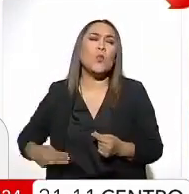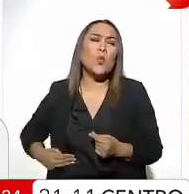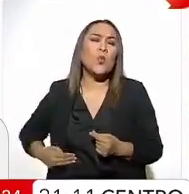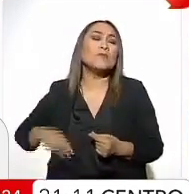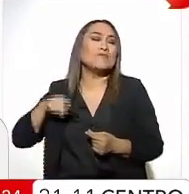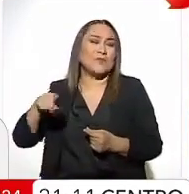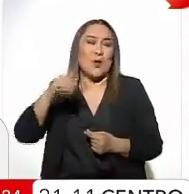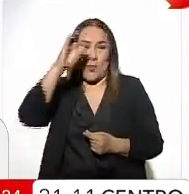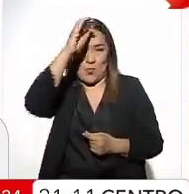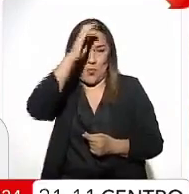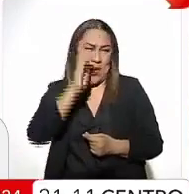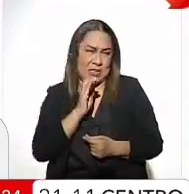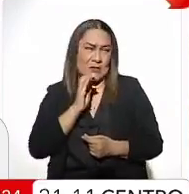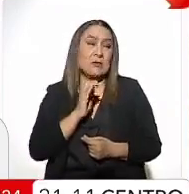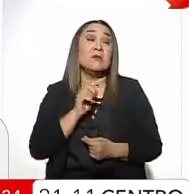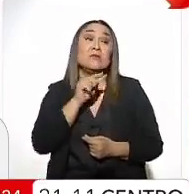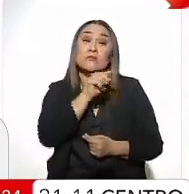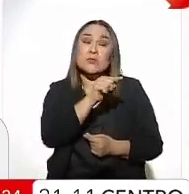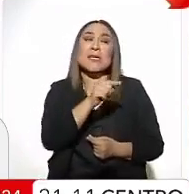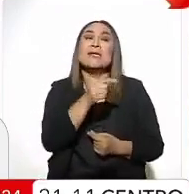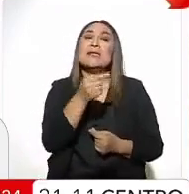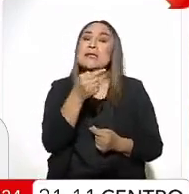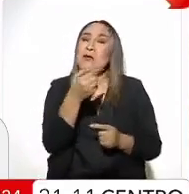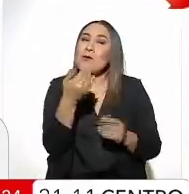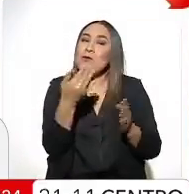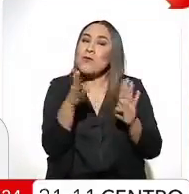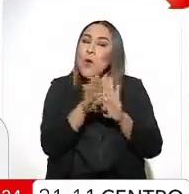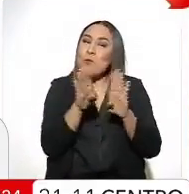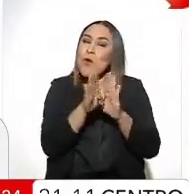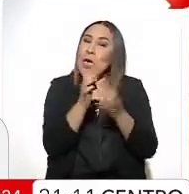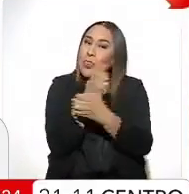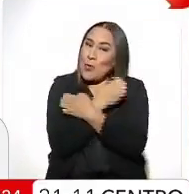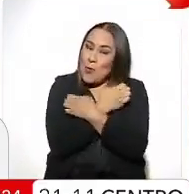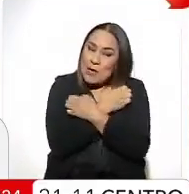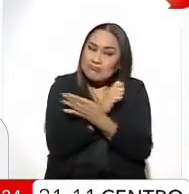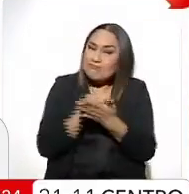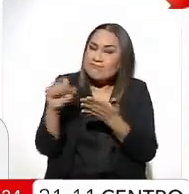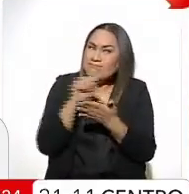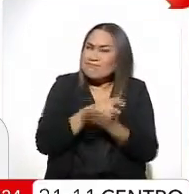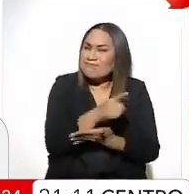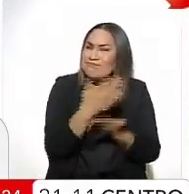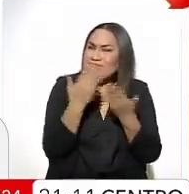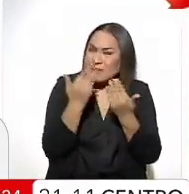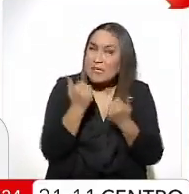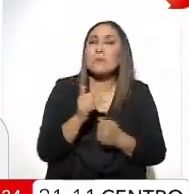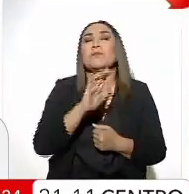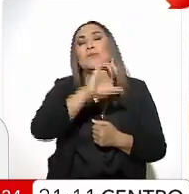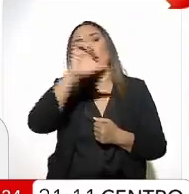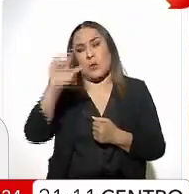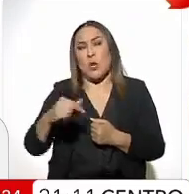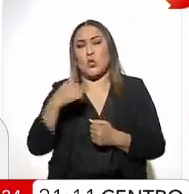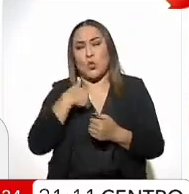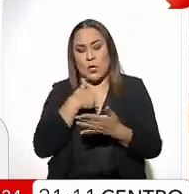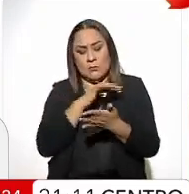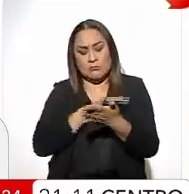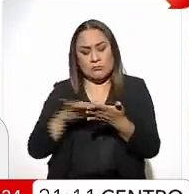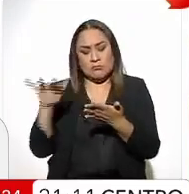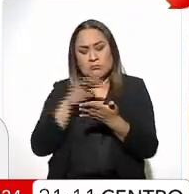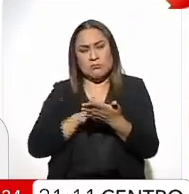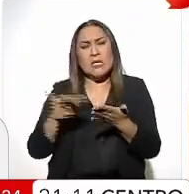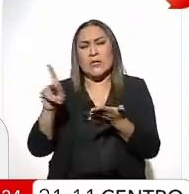Culiacán. Entonces, no tiene mucha educación. Aparte, leí esa carta en